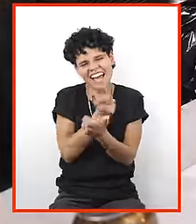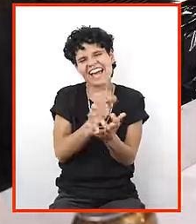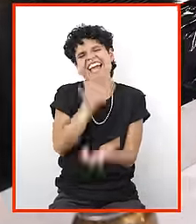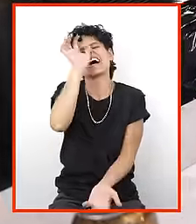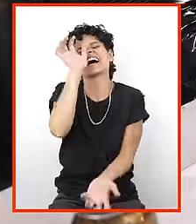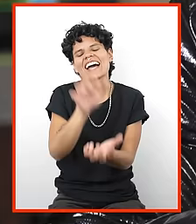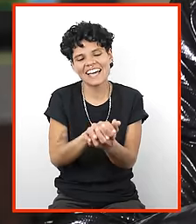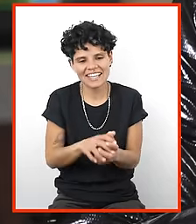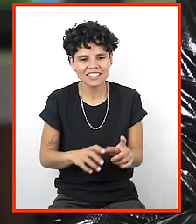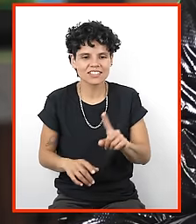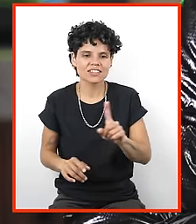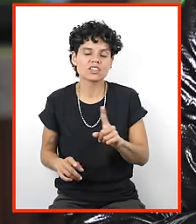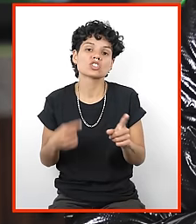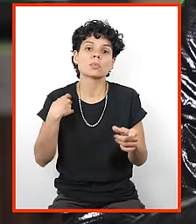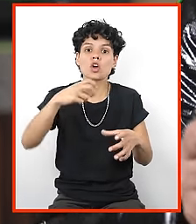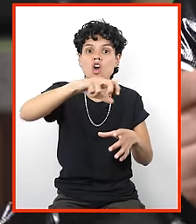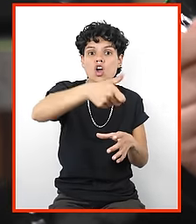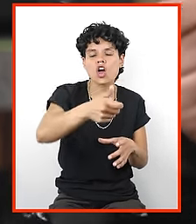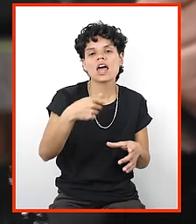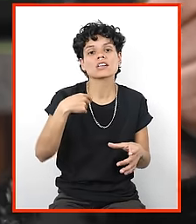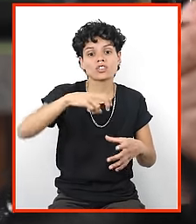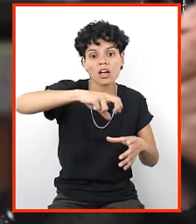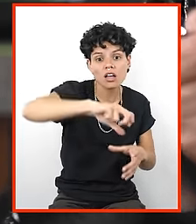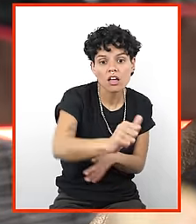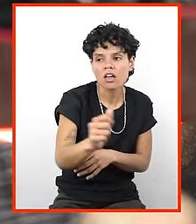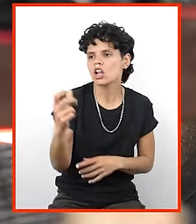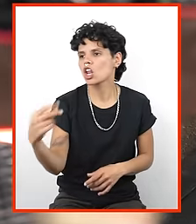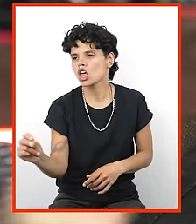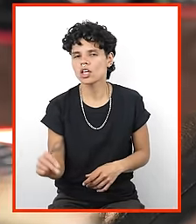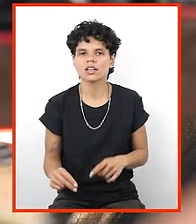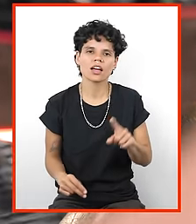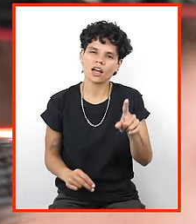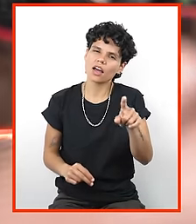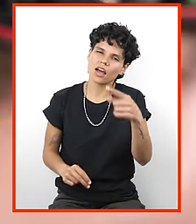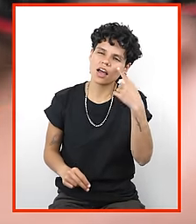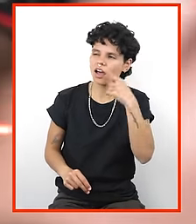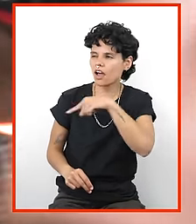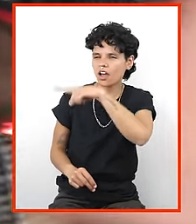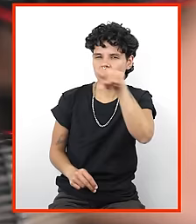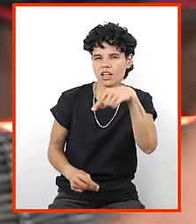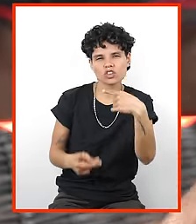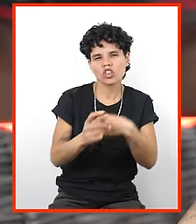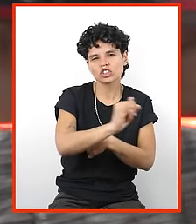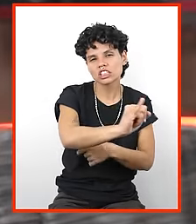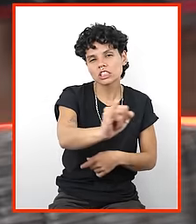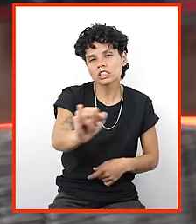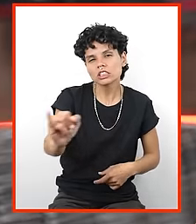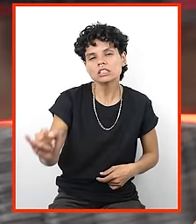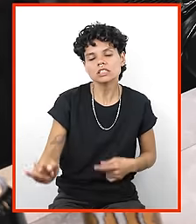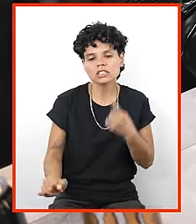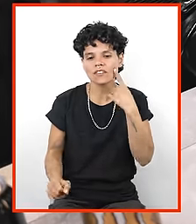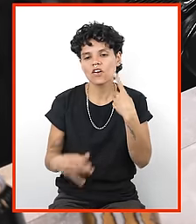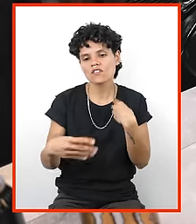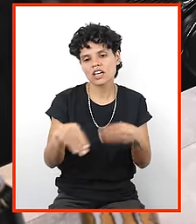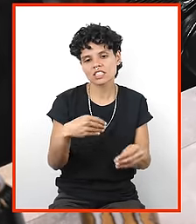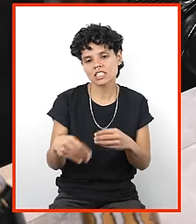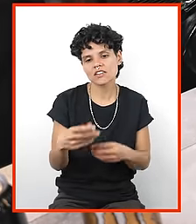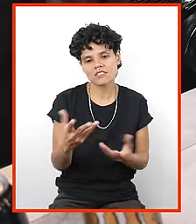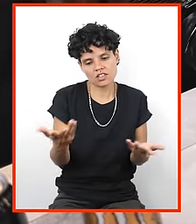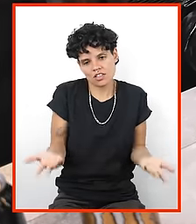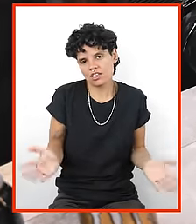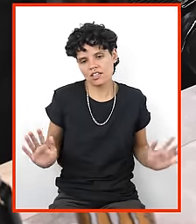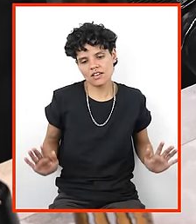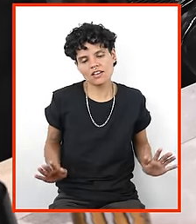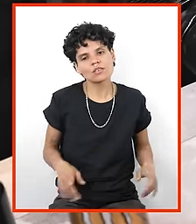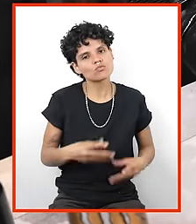Igual te dicen no que sí. No puedo abrir una botella de Coca-Cola sin que me pueden. Igual te dicen que sí acá en el equipo y te han dicho que sí para hacer esto. Es